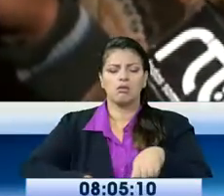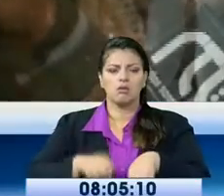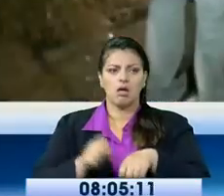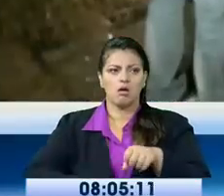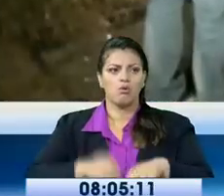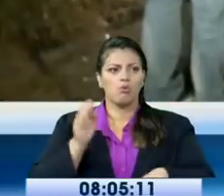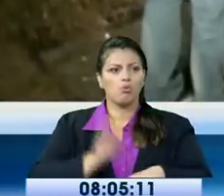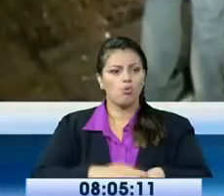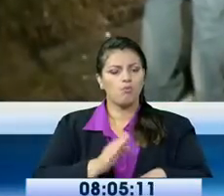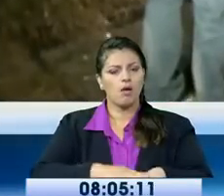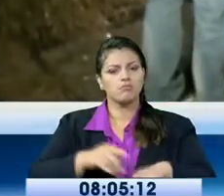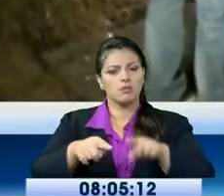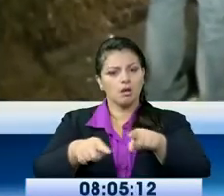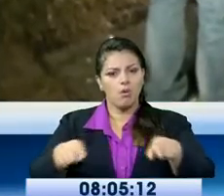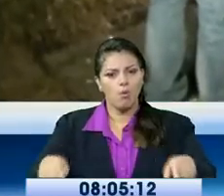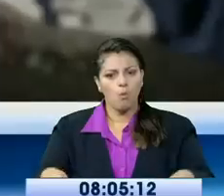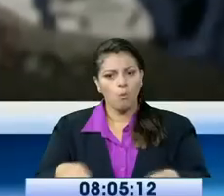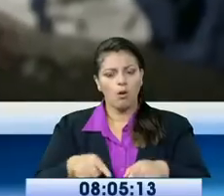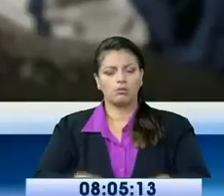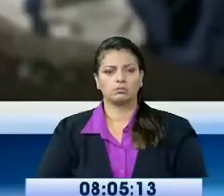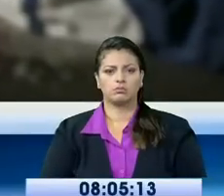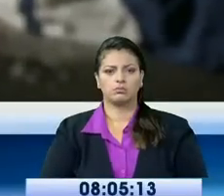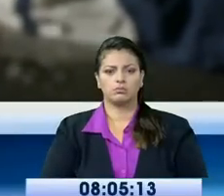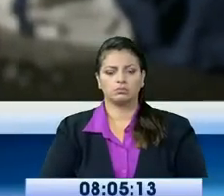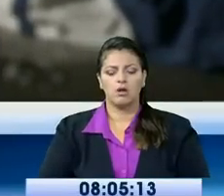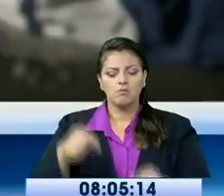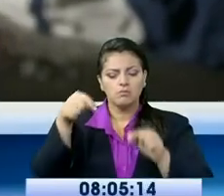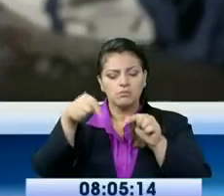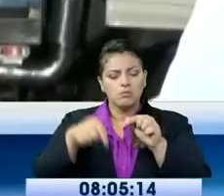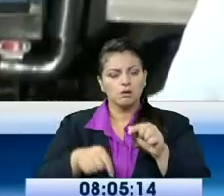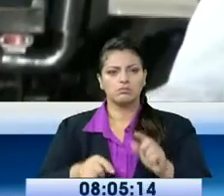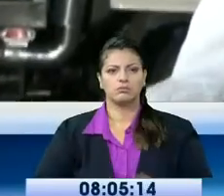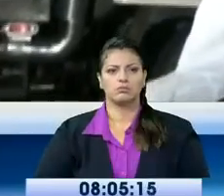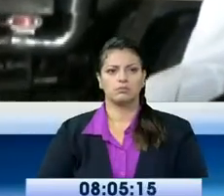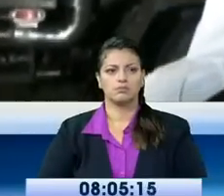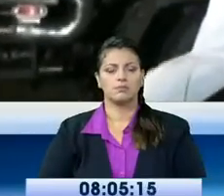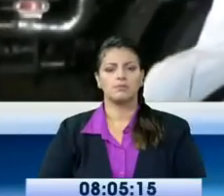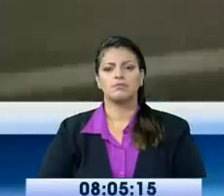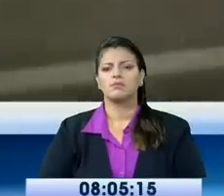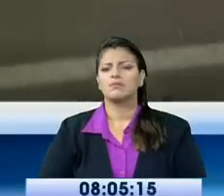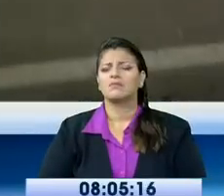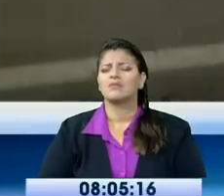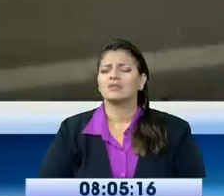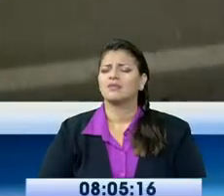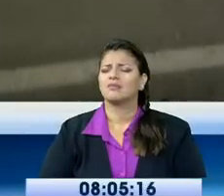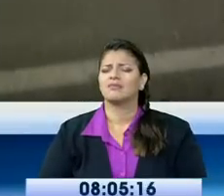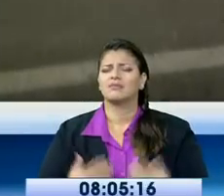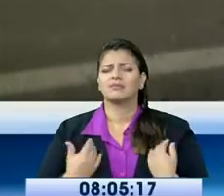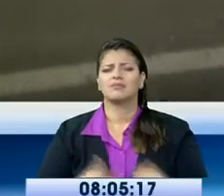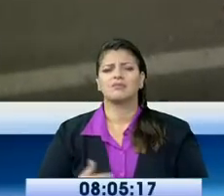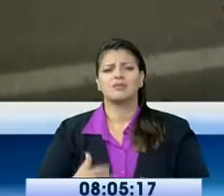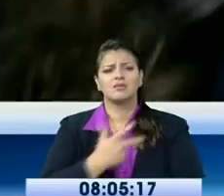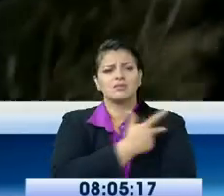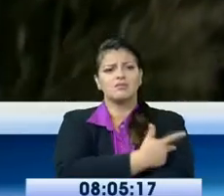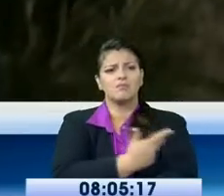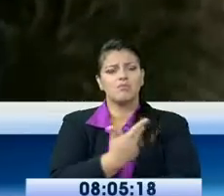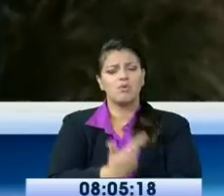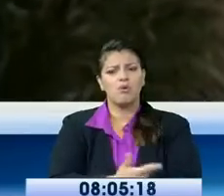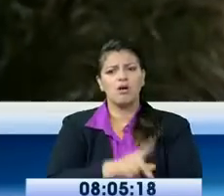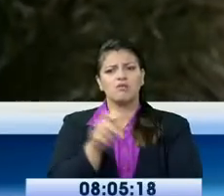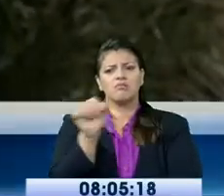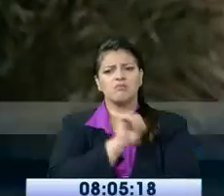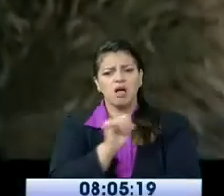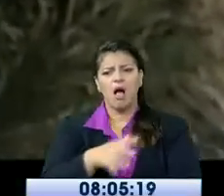hueco. De esta manera se contabilizaron 18 muertos en dos accidentes de similares circunstancias. En